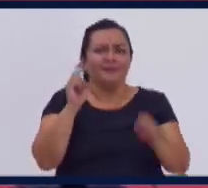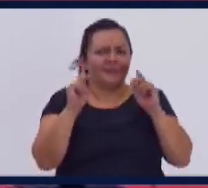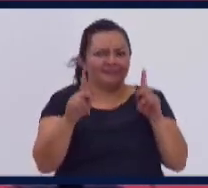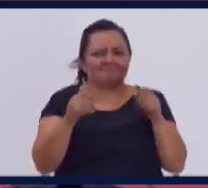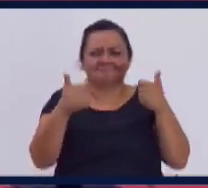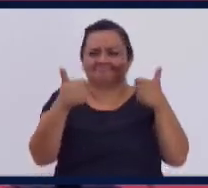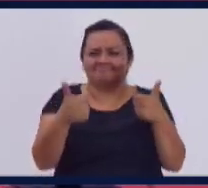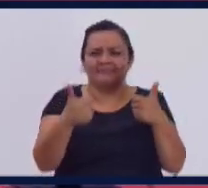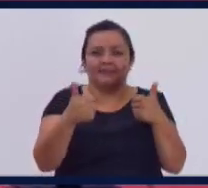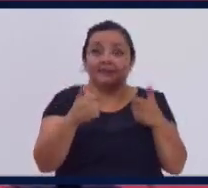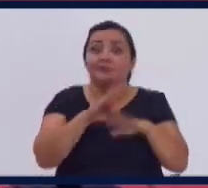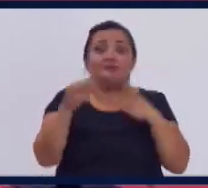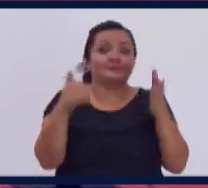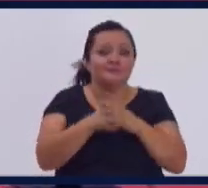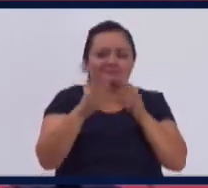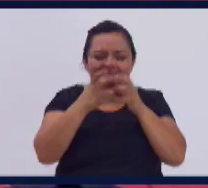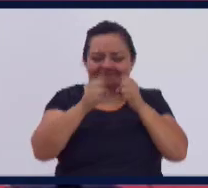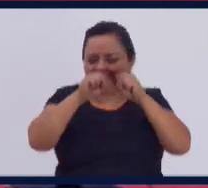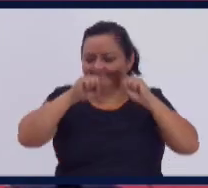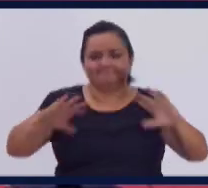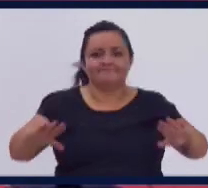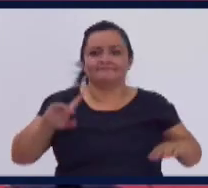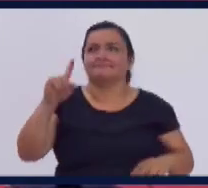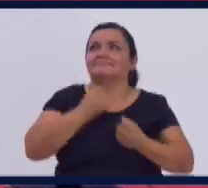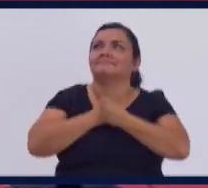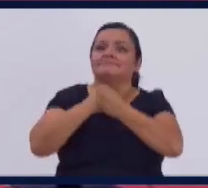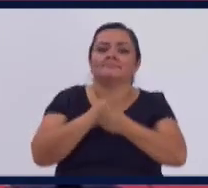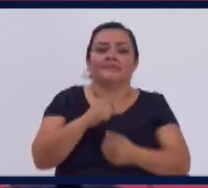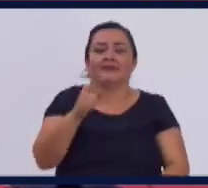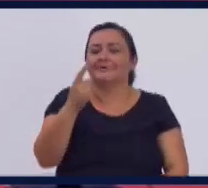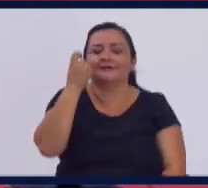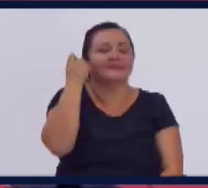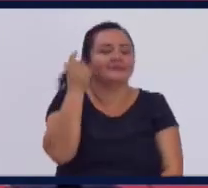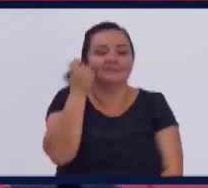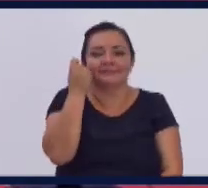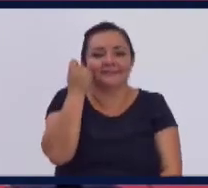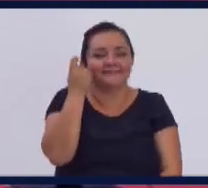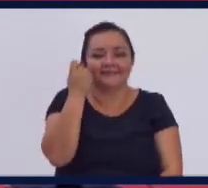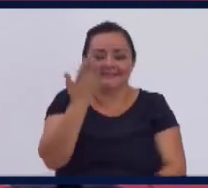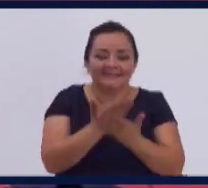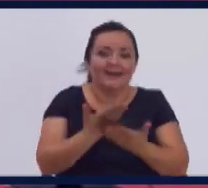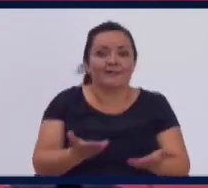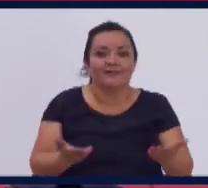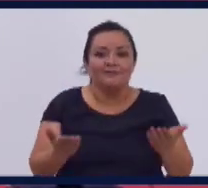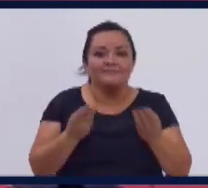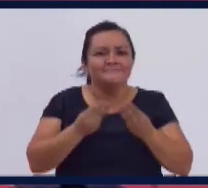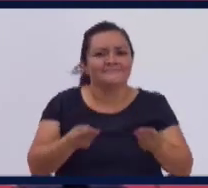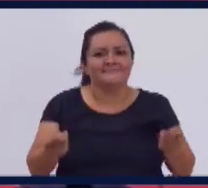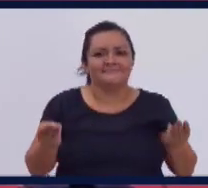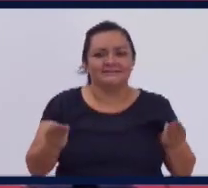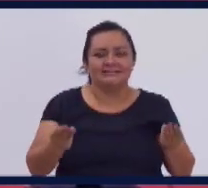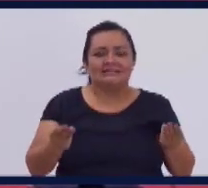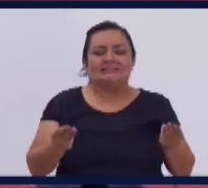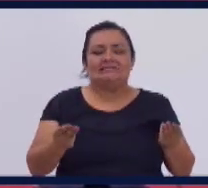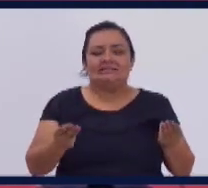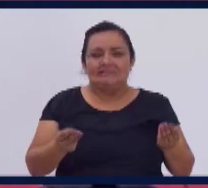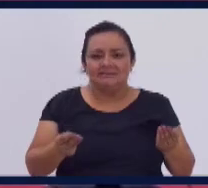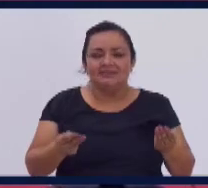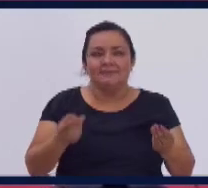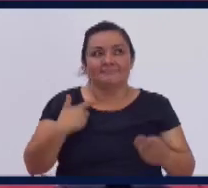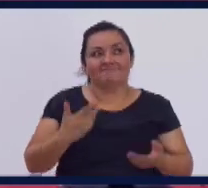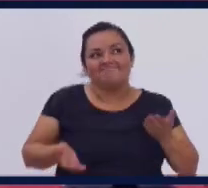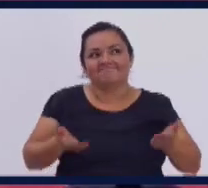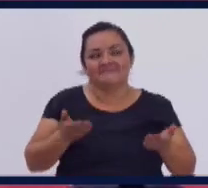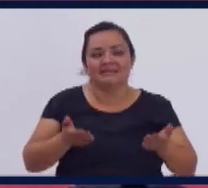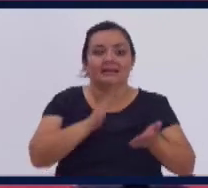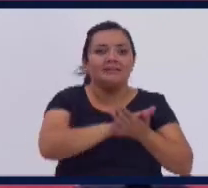¿qué tal? No, tenlo todo por basura por amor a Cristo. Yo sé que no me lo vas a entender en el área material y es normal, porque la carne no discierne las cosas